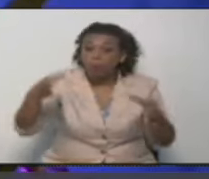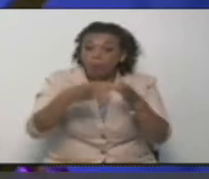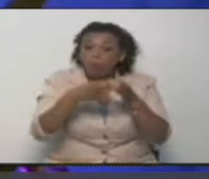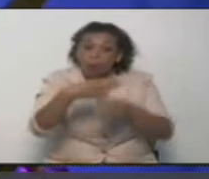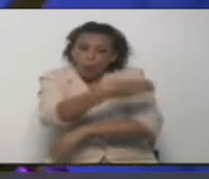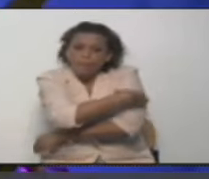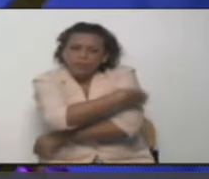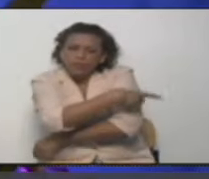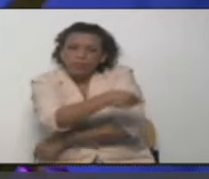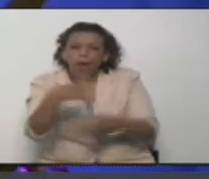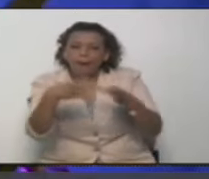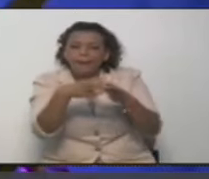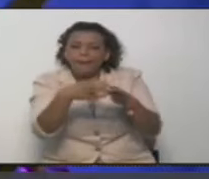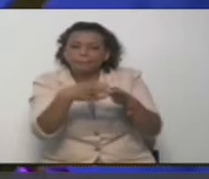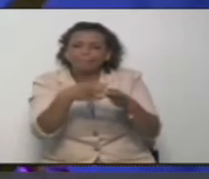opositores